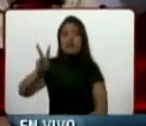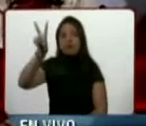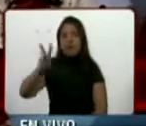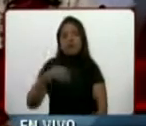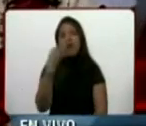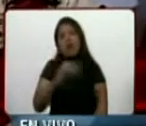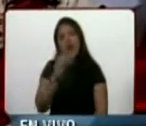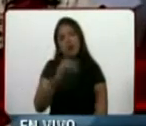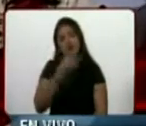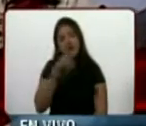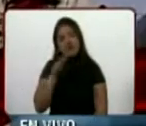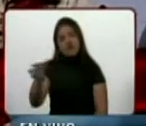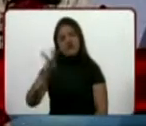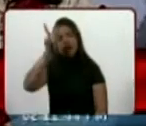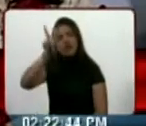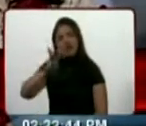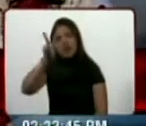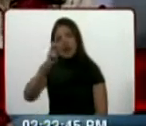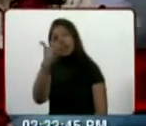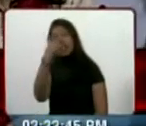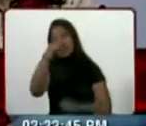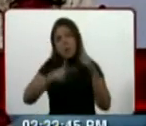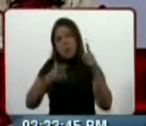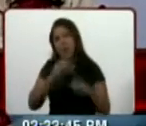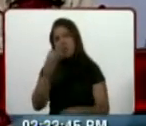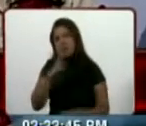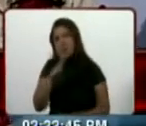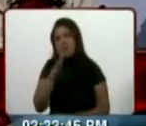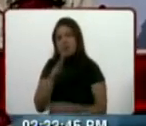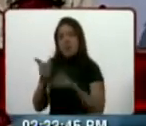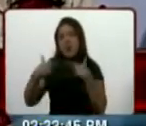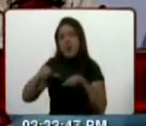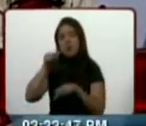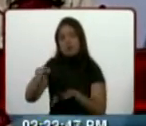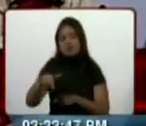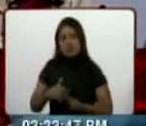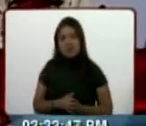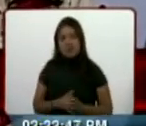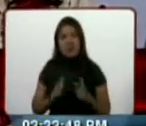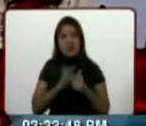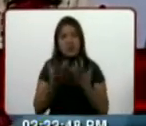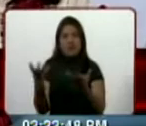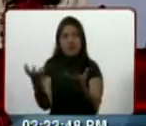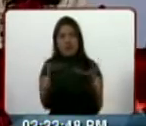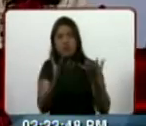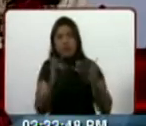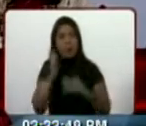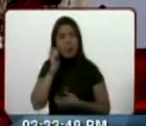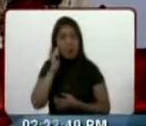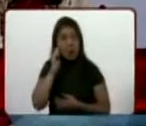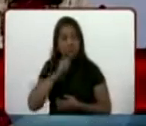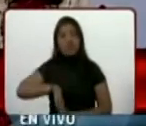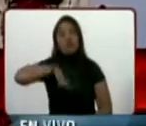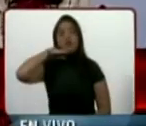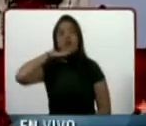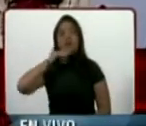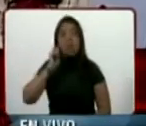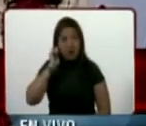tarde. 5:30 de la tarde llegué a un centro y estaba lleno de mujeres, full de